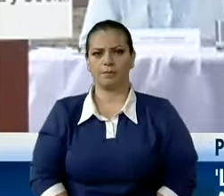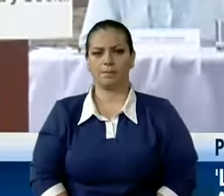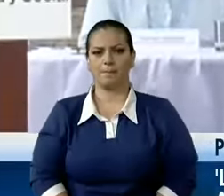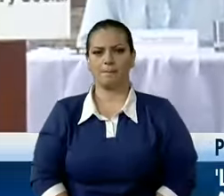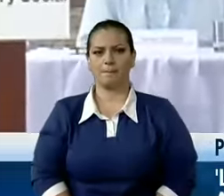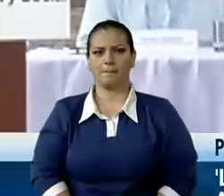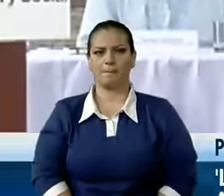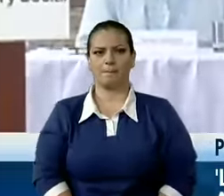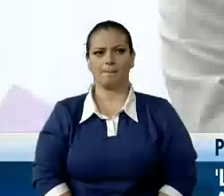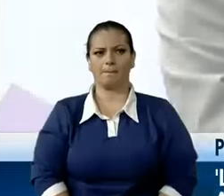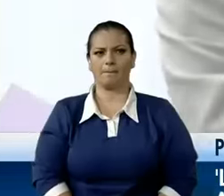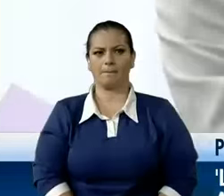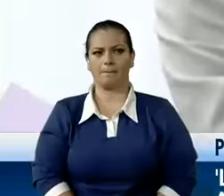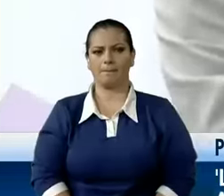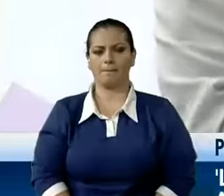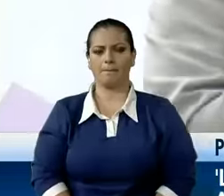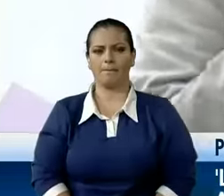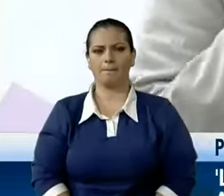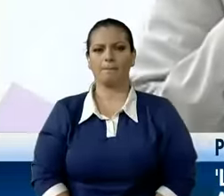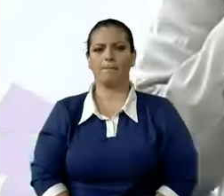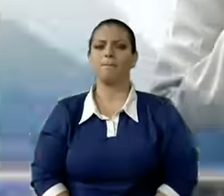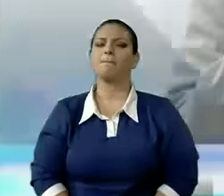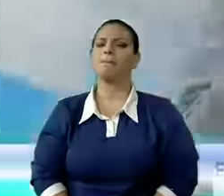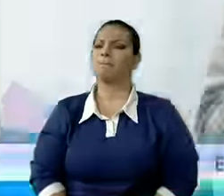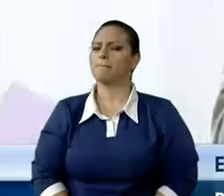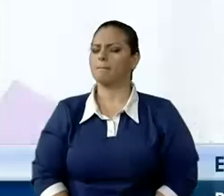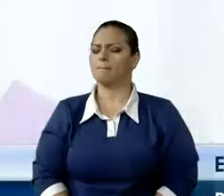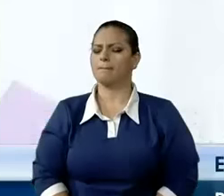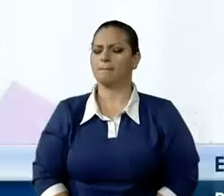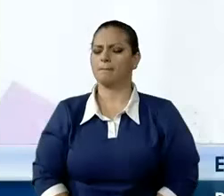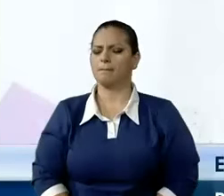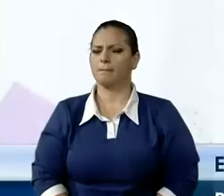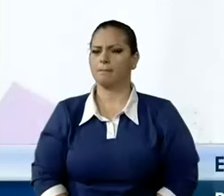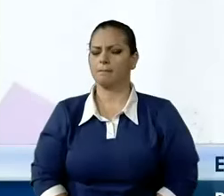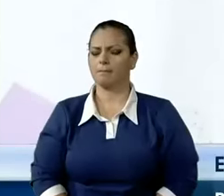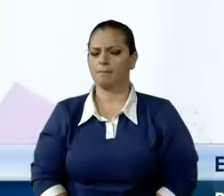criminalización del consumo. Ciertos carteles de droga empezaron a mirar hacia el sur.